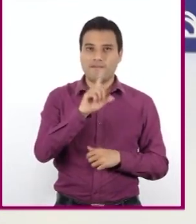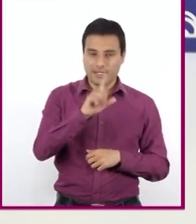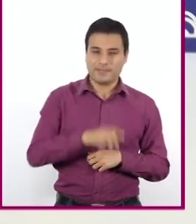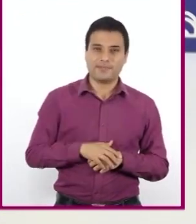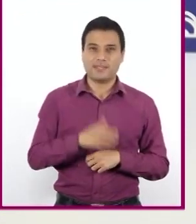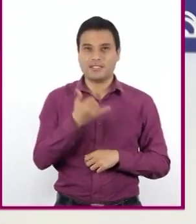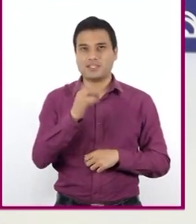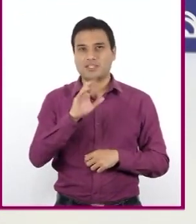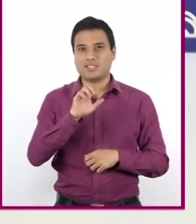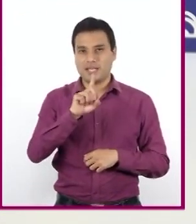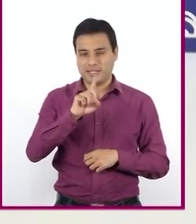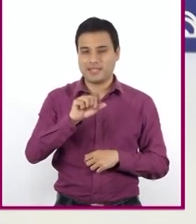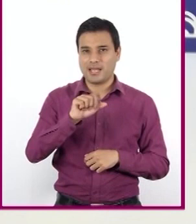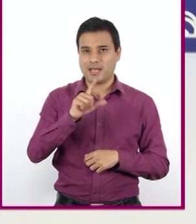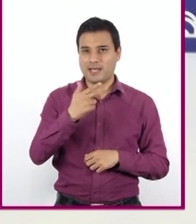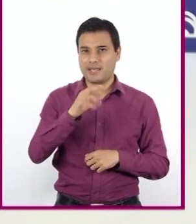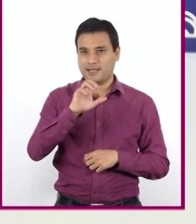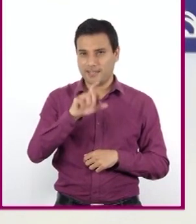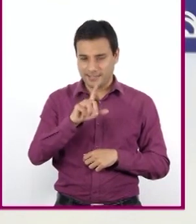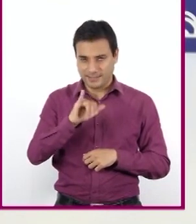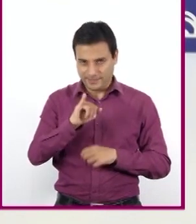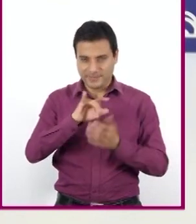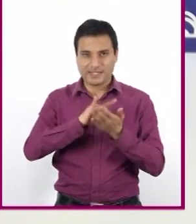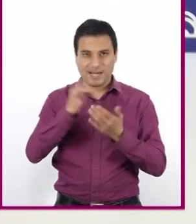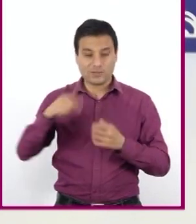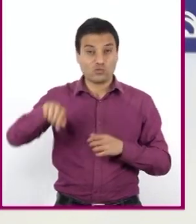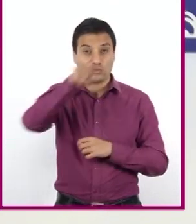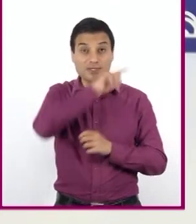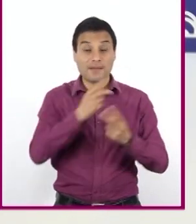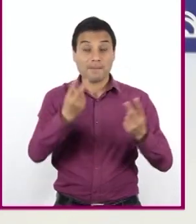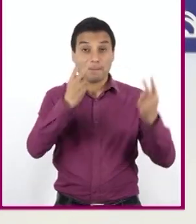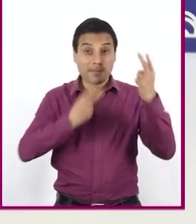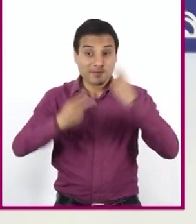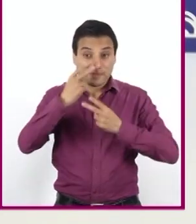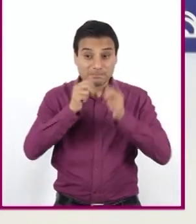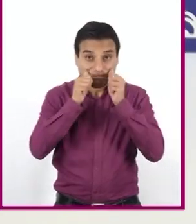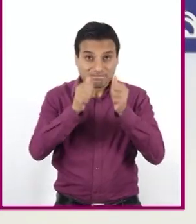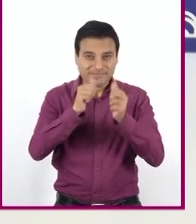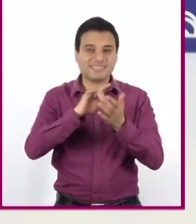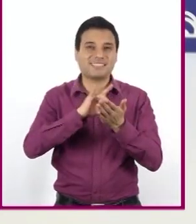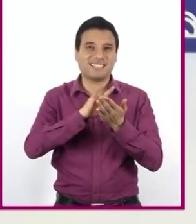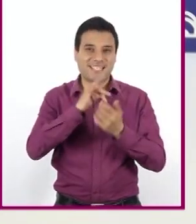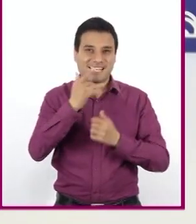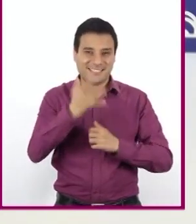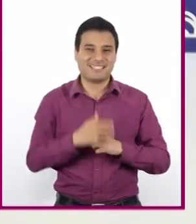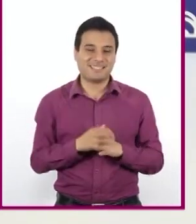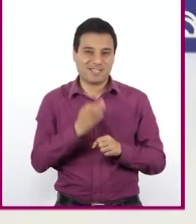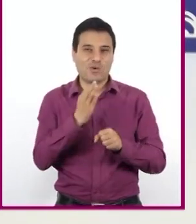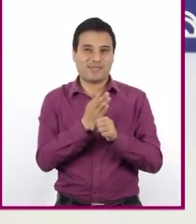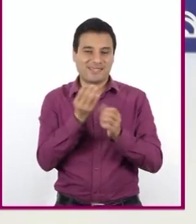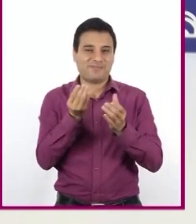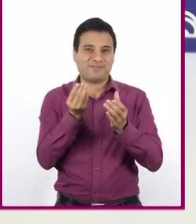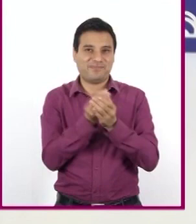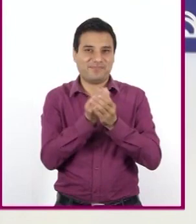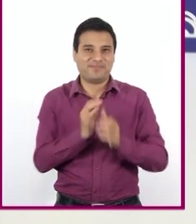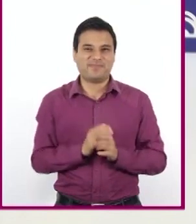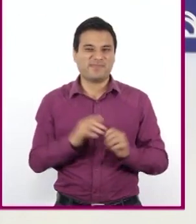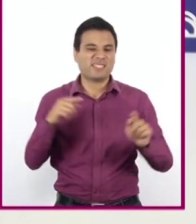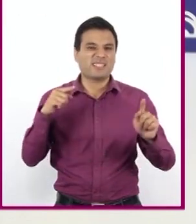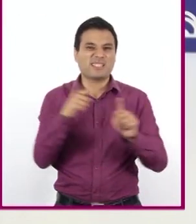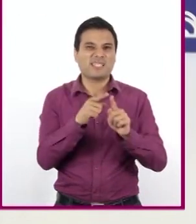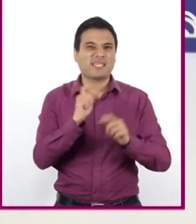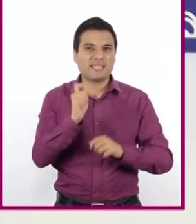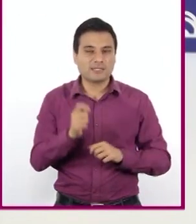Jared por habernos acompañado y a ustedes por la atención prestada a esta serie de sesiones enfocadas